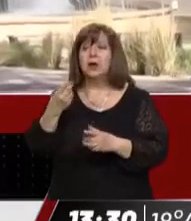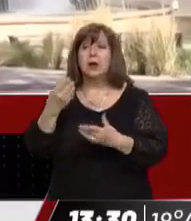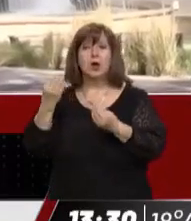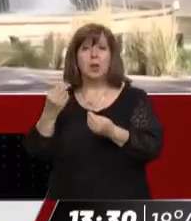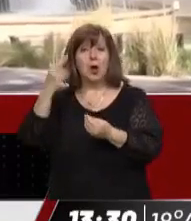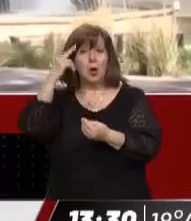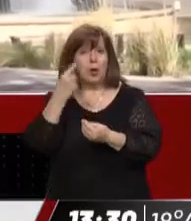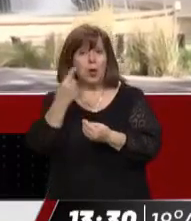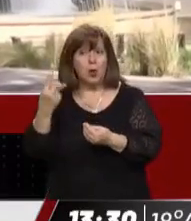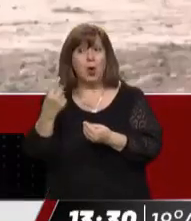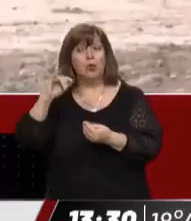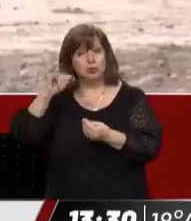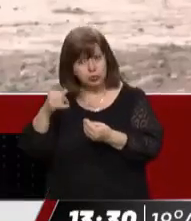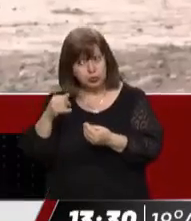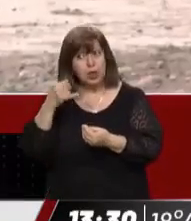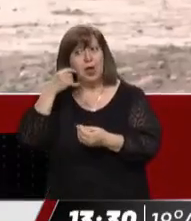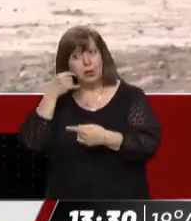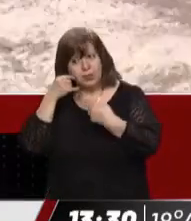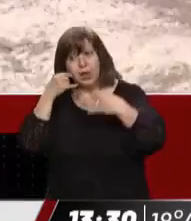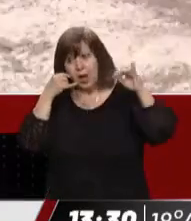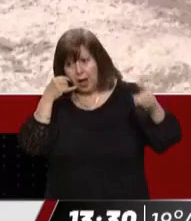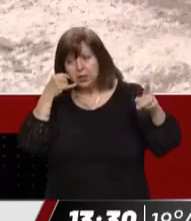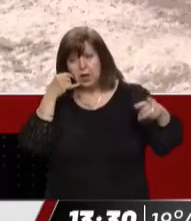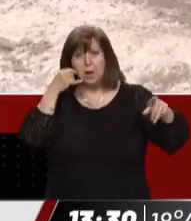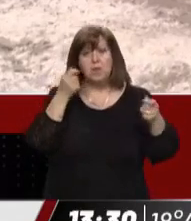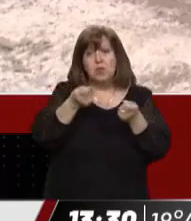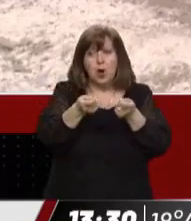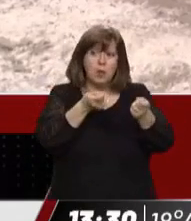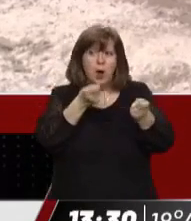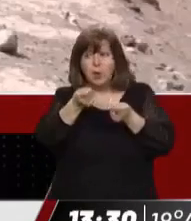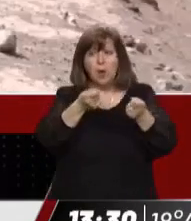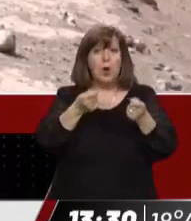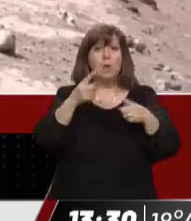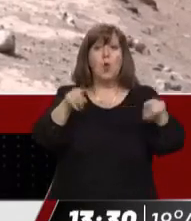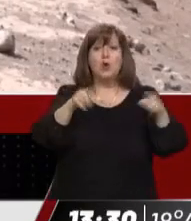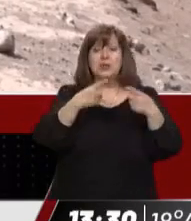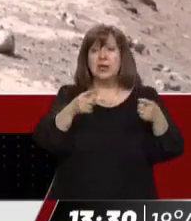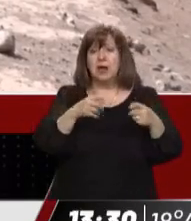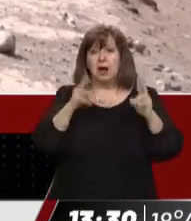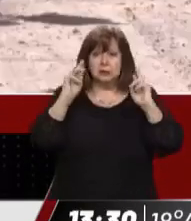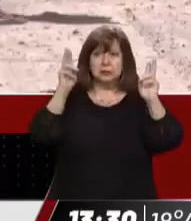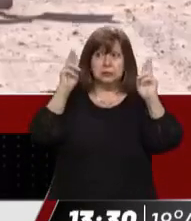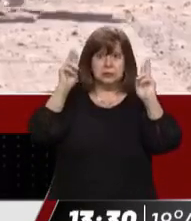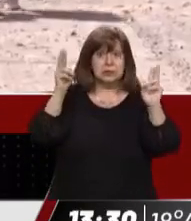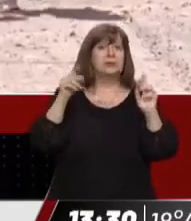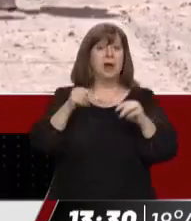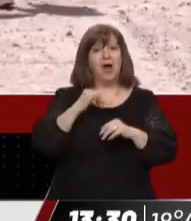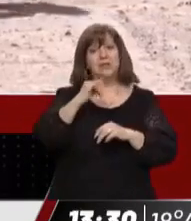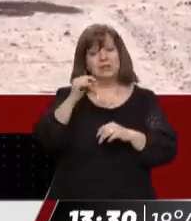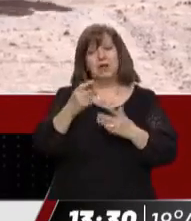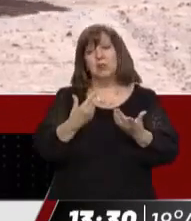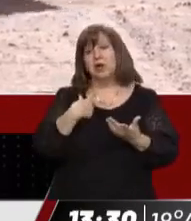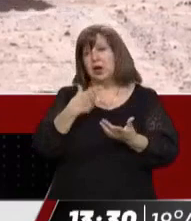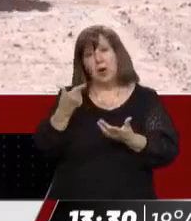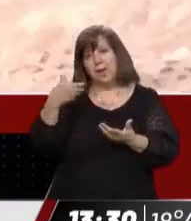eso pasa exactamente diversión nocturna y todo lo que tiene que ver con los con los municipios vamos a estar trabajando bien lo decías vos hasta el domingo